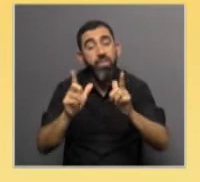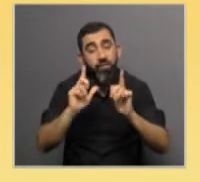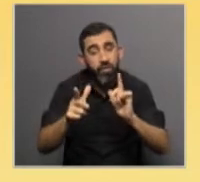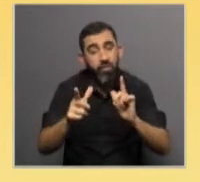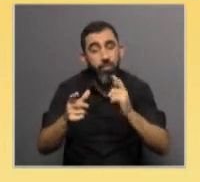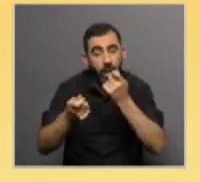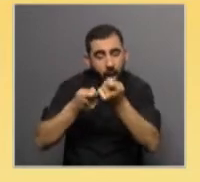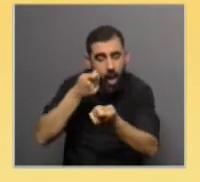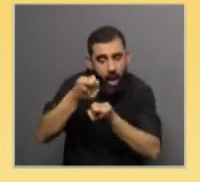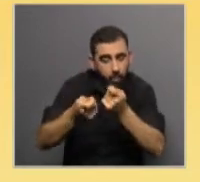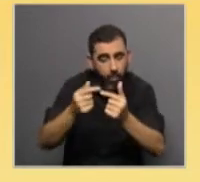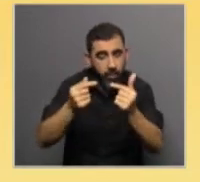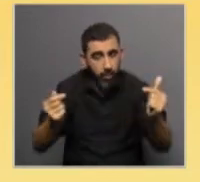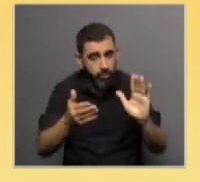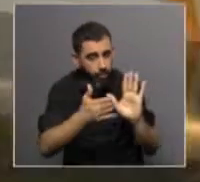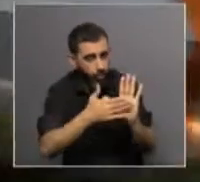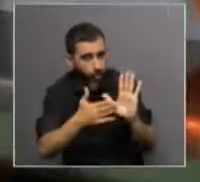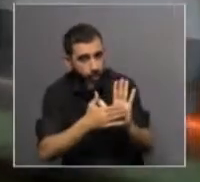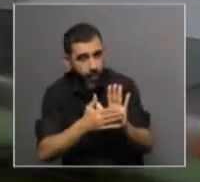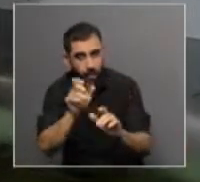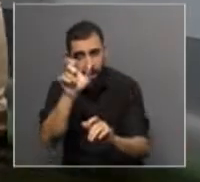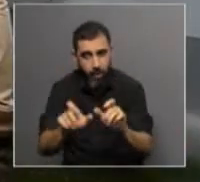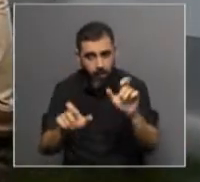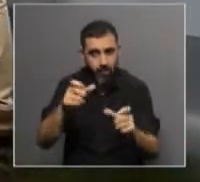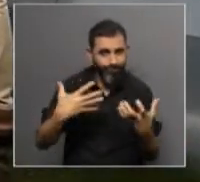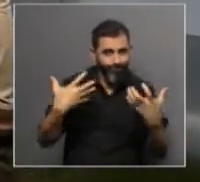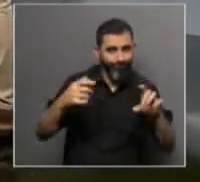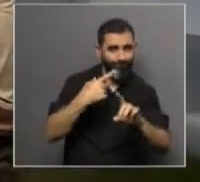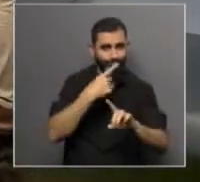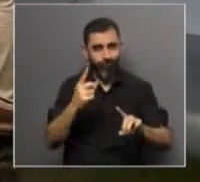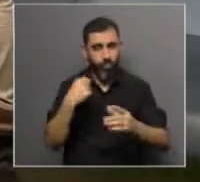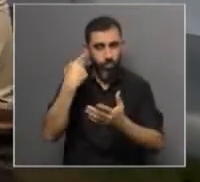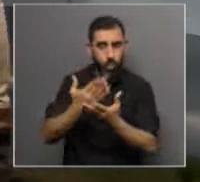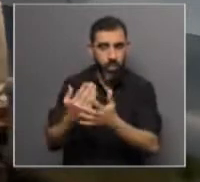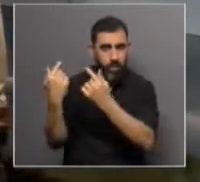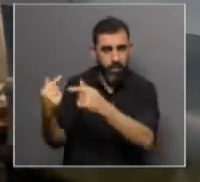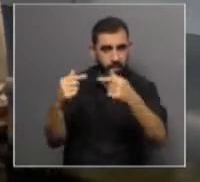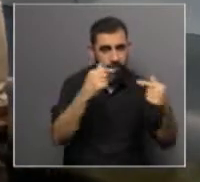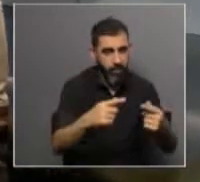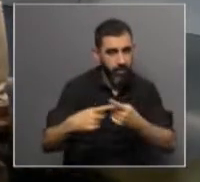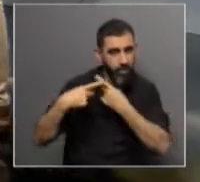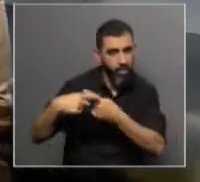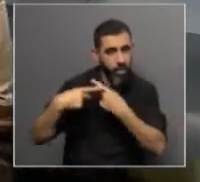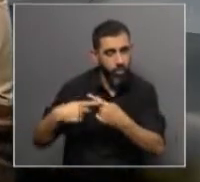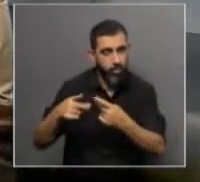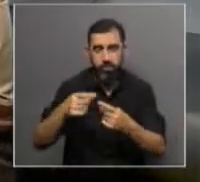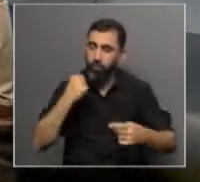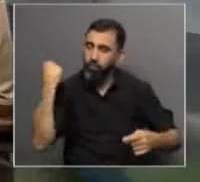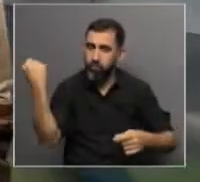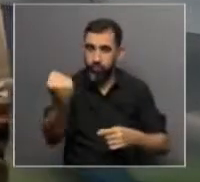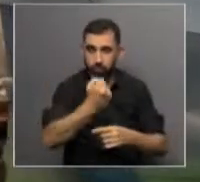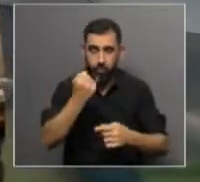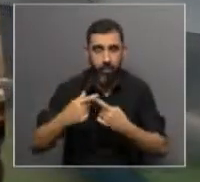aporta evidencias y los que están en desacuerdo proponen otras cosas y ese debate es esencial, el debate